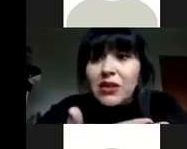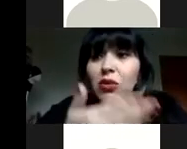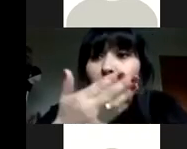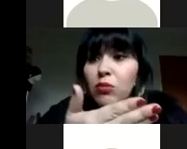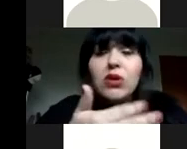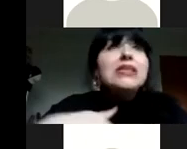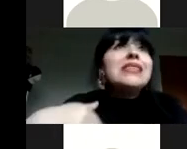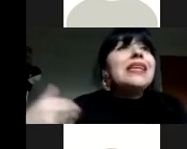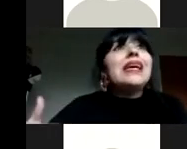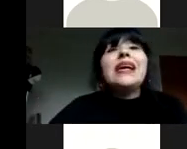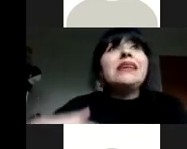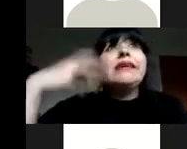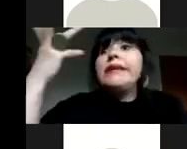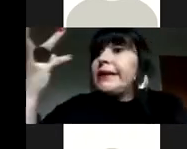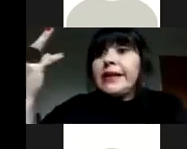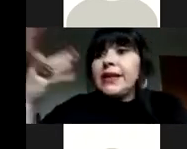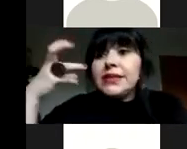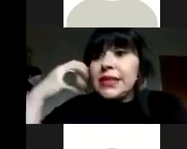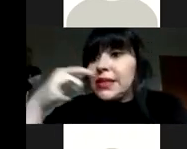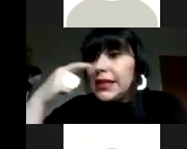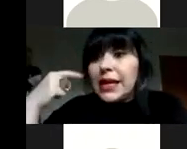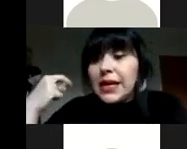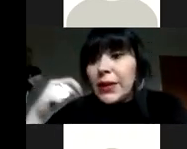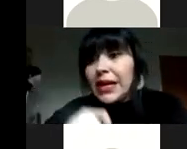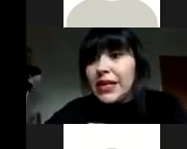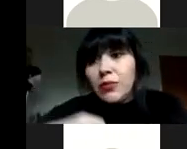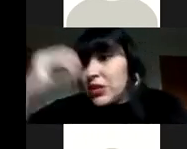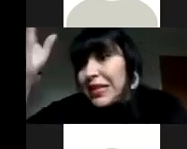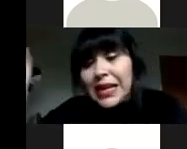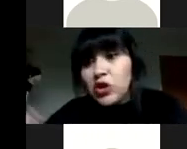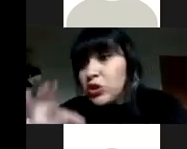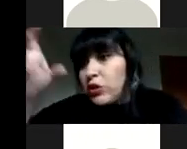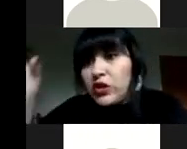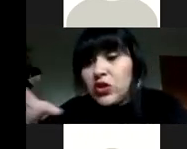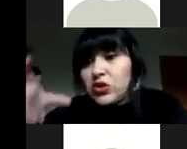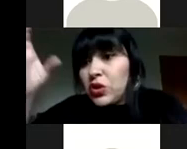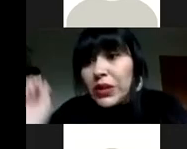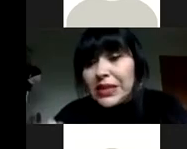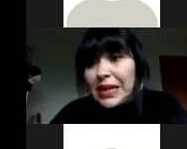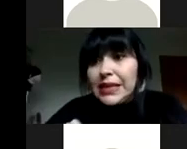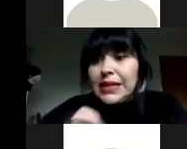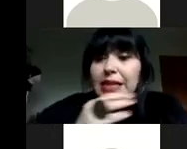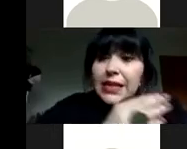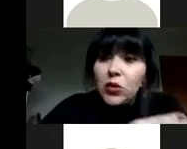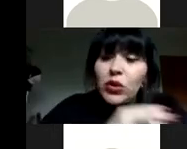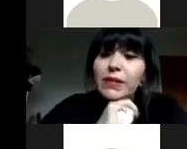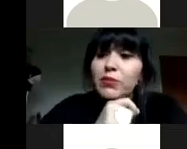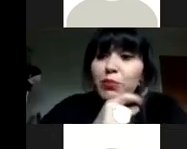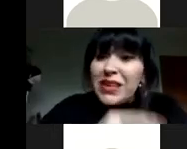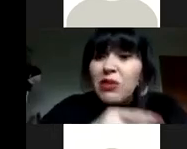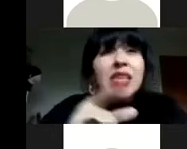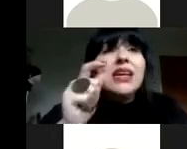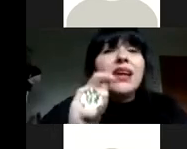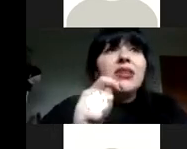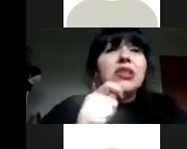riesgo como salir a la calle sin la mascarilla porque se le cayó, se le olvidó, no se dio cuenta.